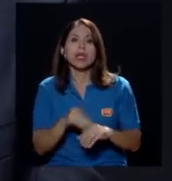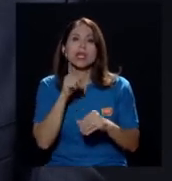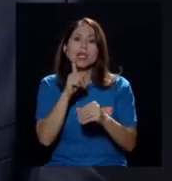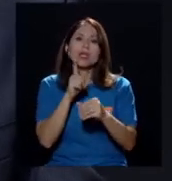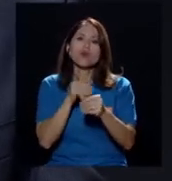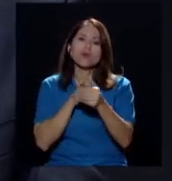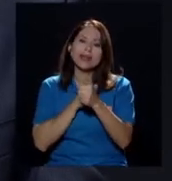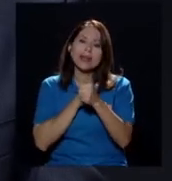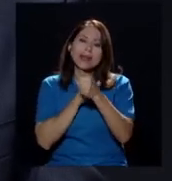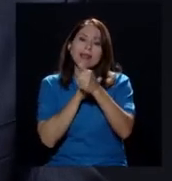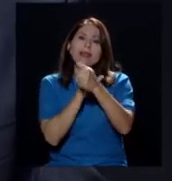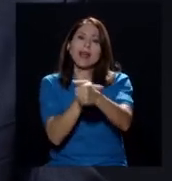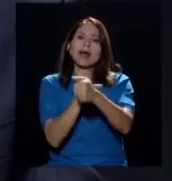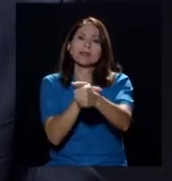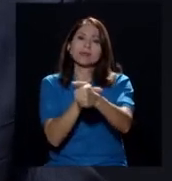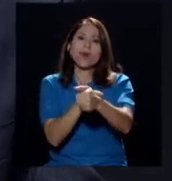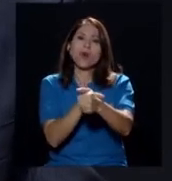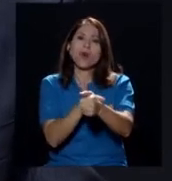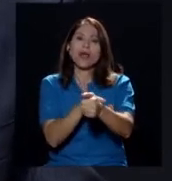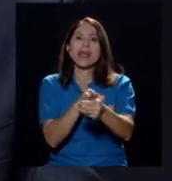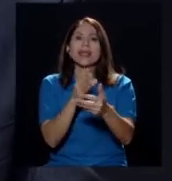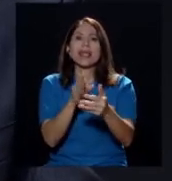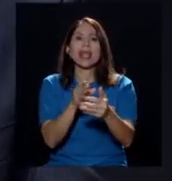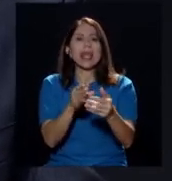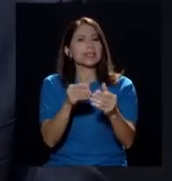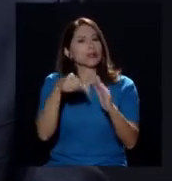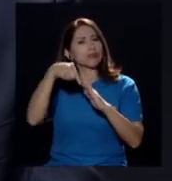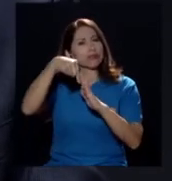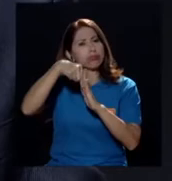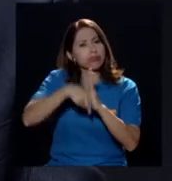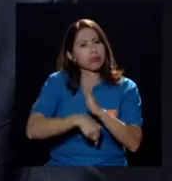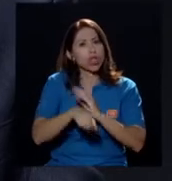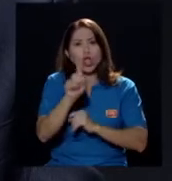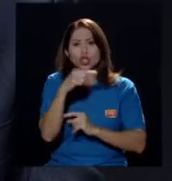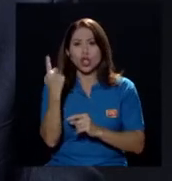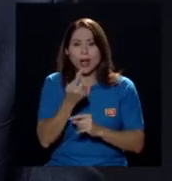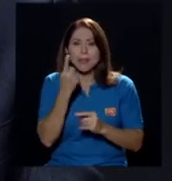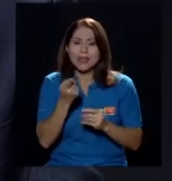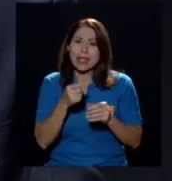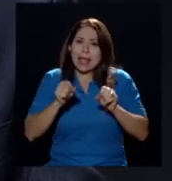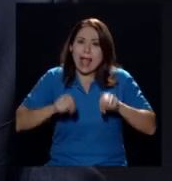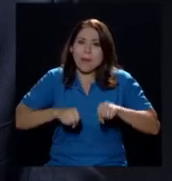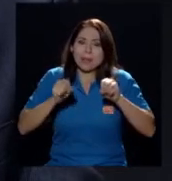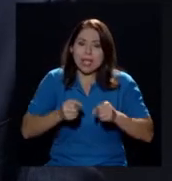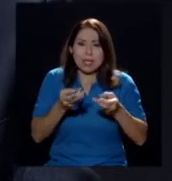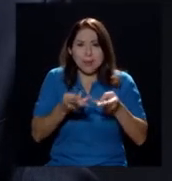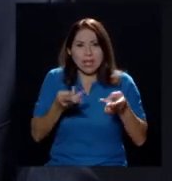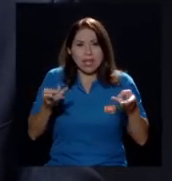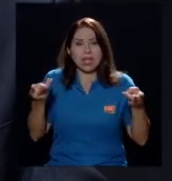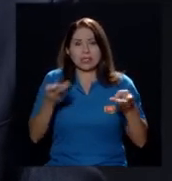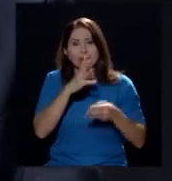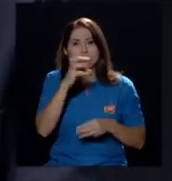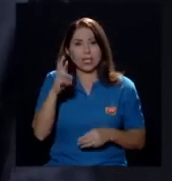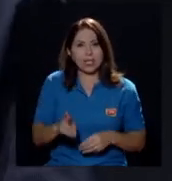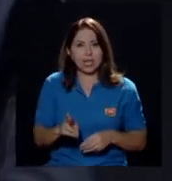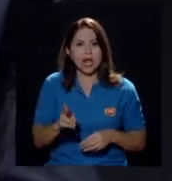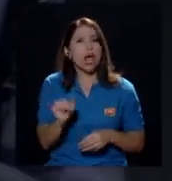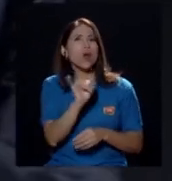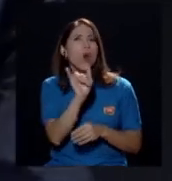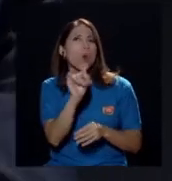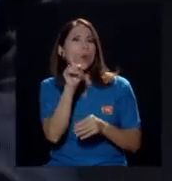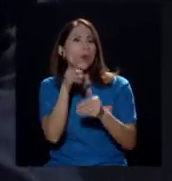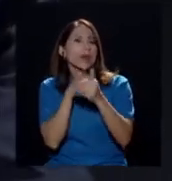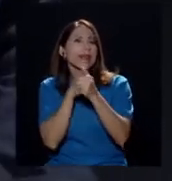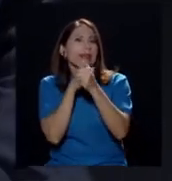trasciende las capacidades que pudiéramos decir materiales de costa rica- íbamos a una especie de liderazgo moral